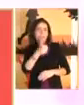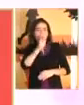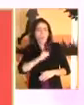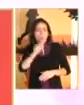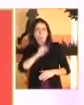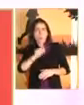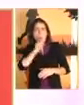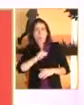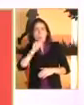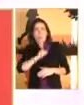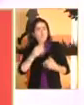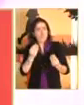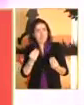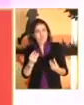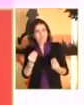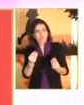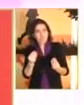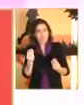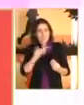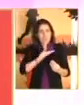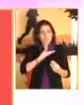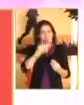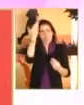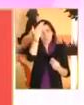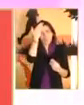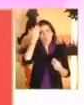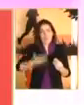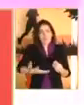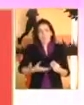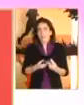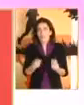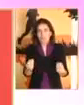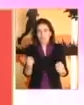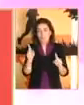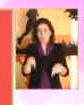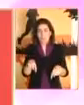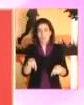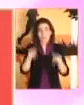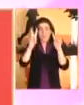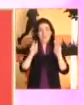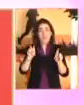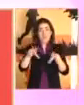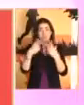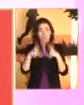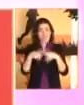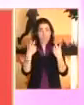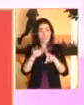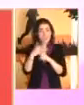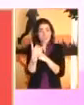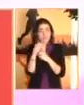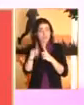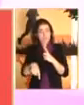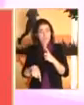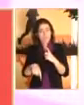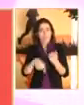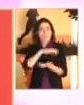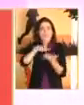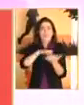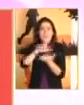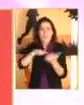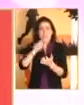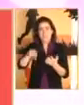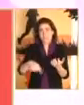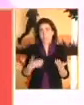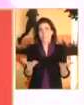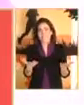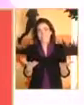y para la cabeza y para mil historias, y para el trato social o la violencia. O sea, que es que a mí